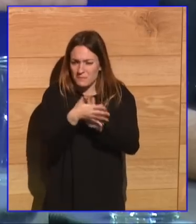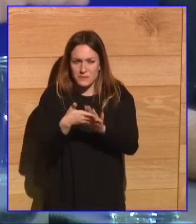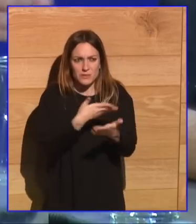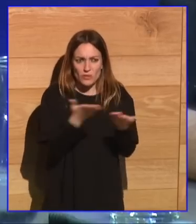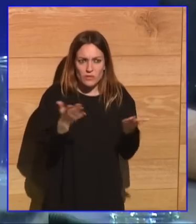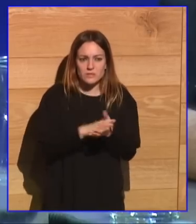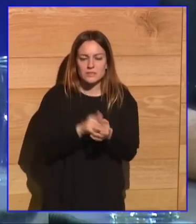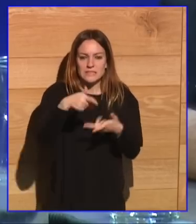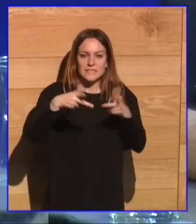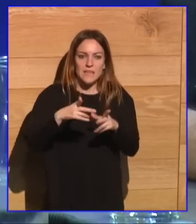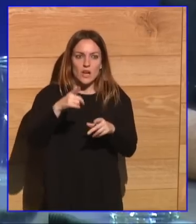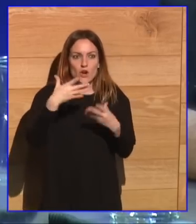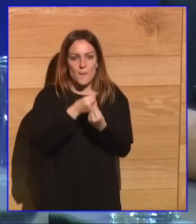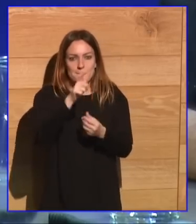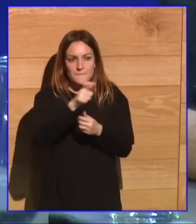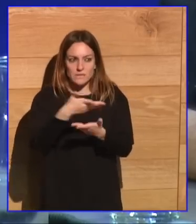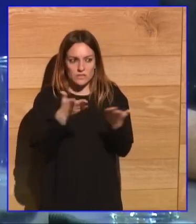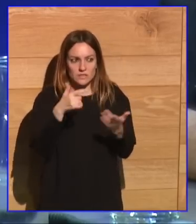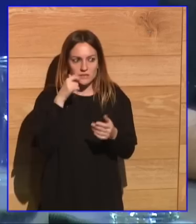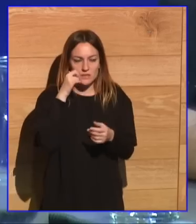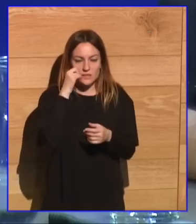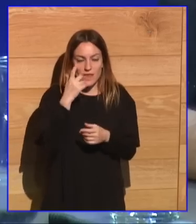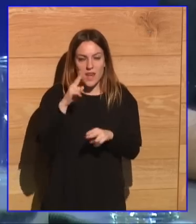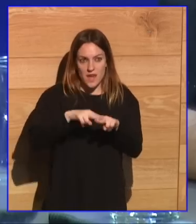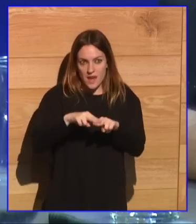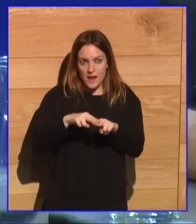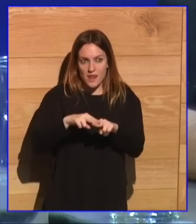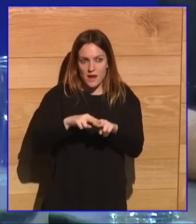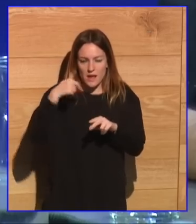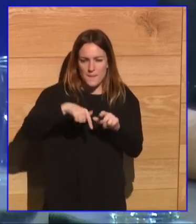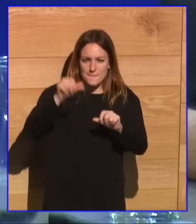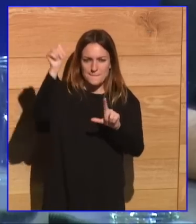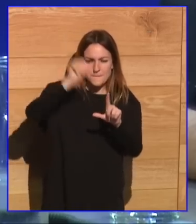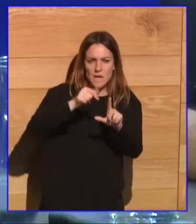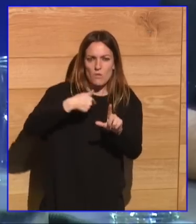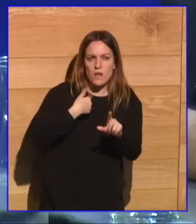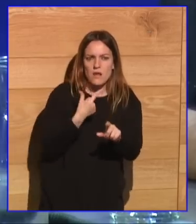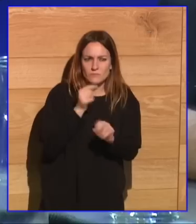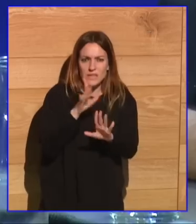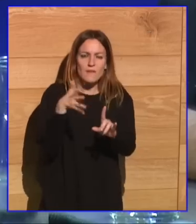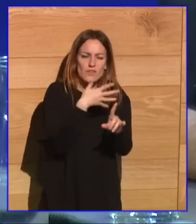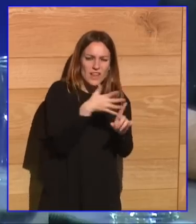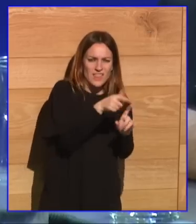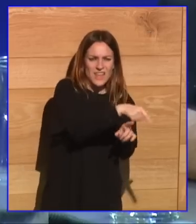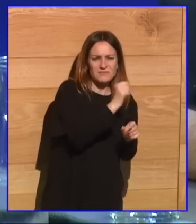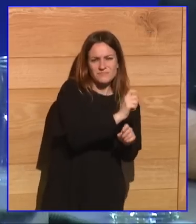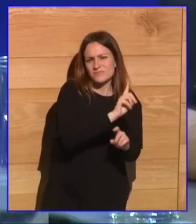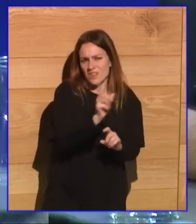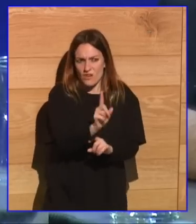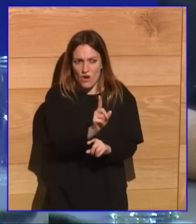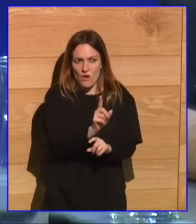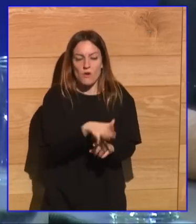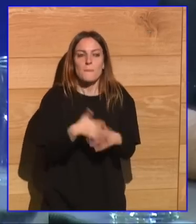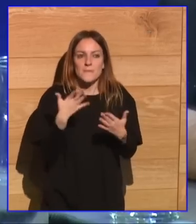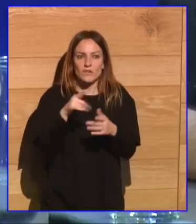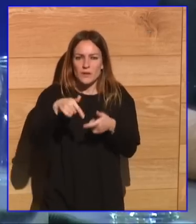los de raza negra, hay un silencio y unas miradas, y dices, esto es lo que habla la película, esta parte, no la violencia, que les matan, que tal, que eso, que claro, es el